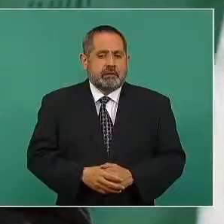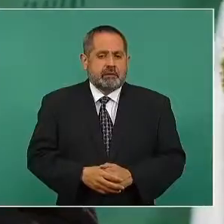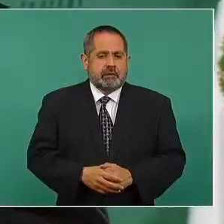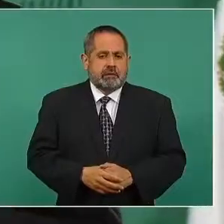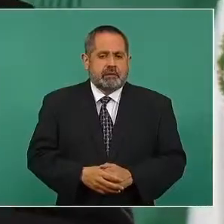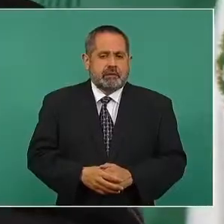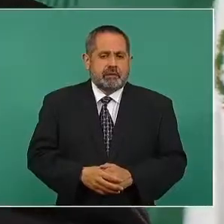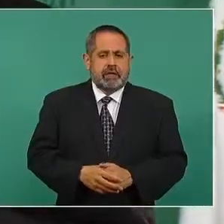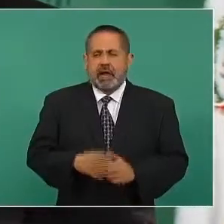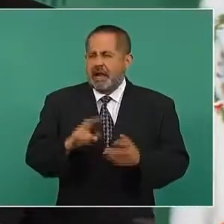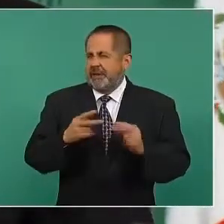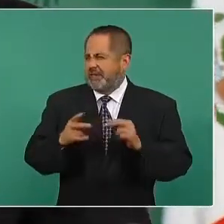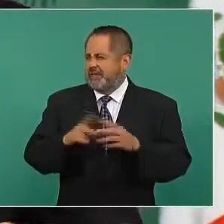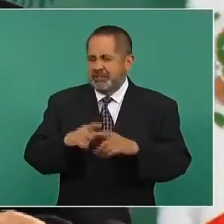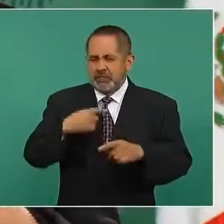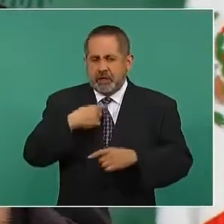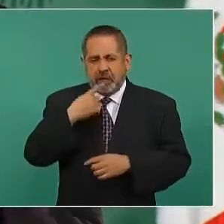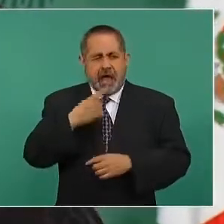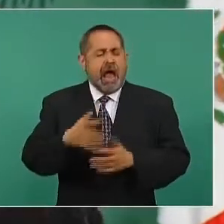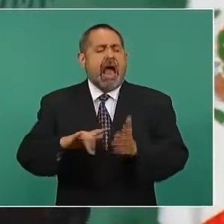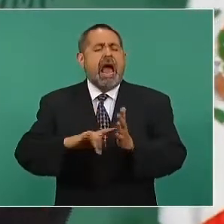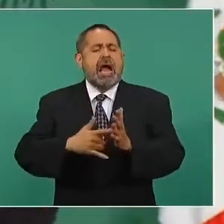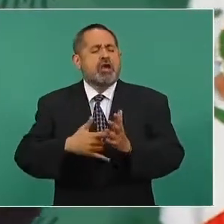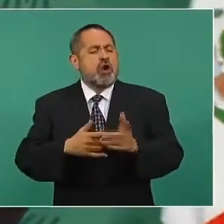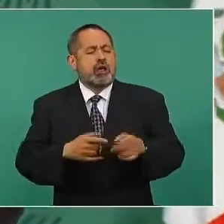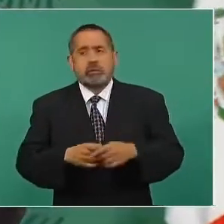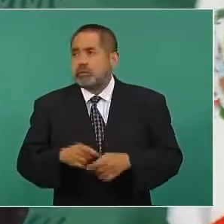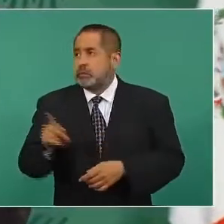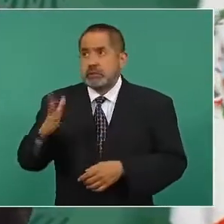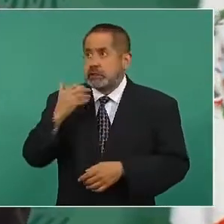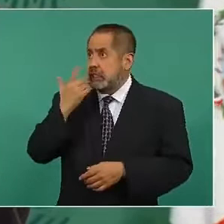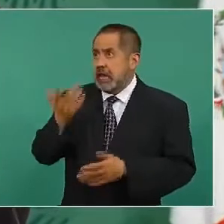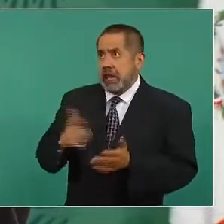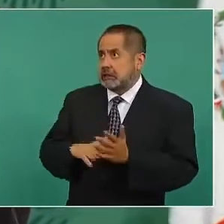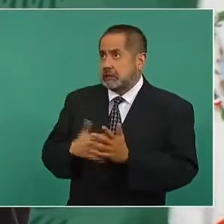O que yo diga qué horas son y que me digan las que usted quiera que sean, señor.